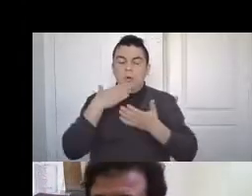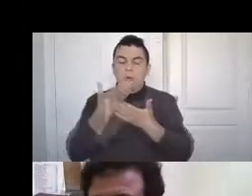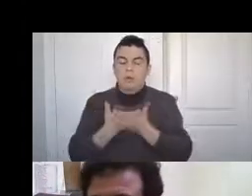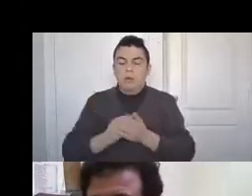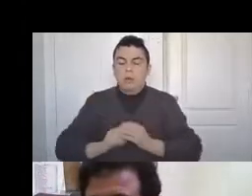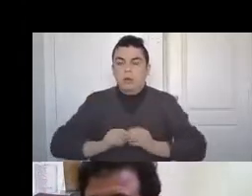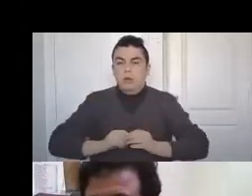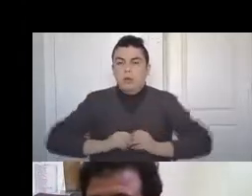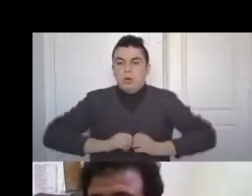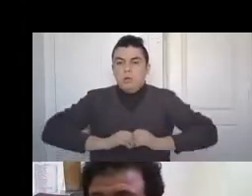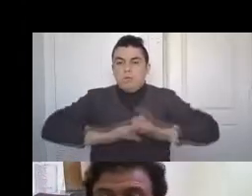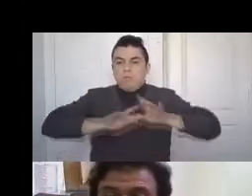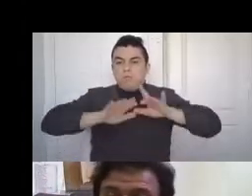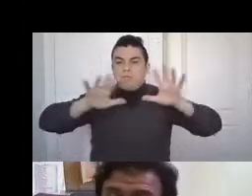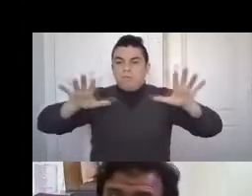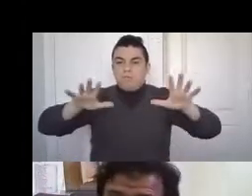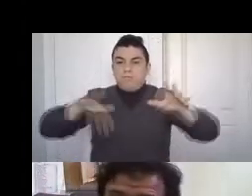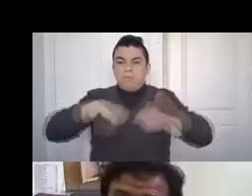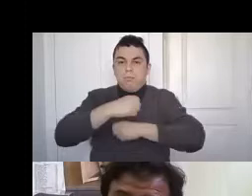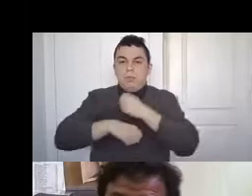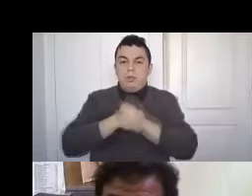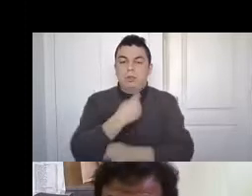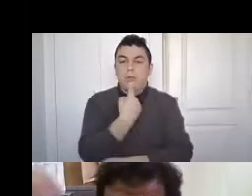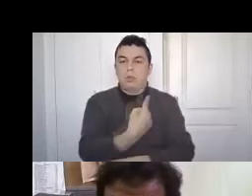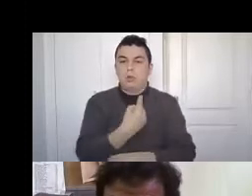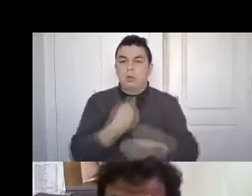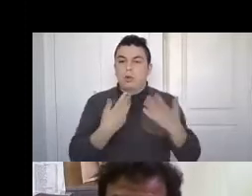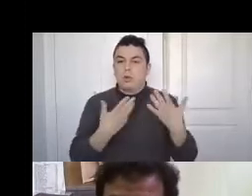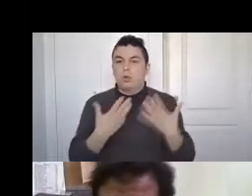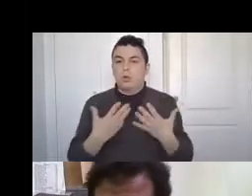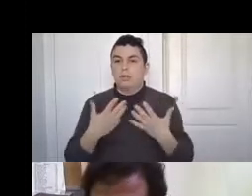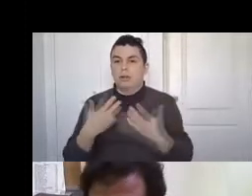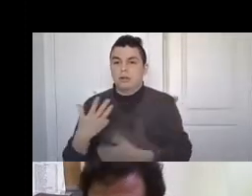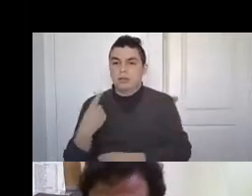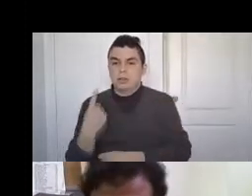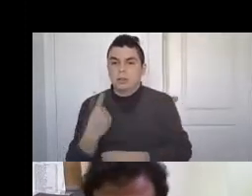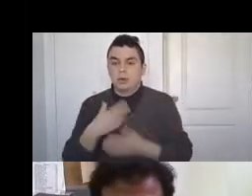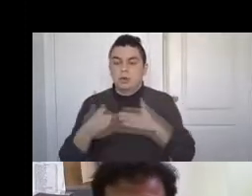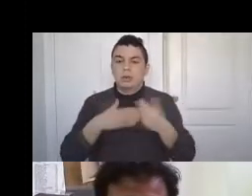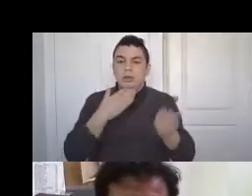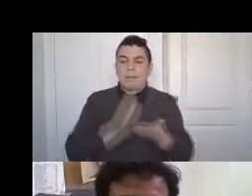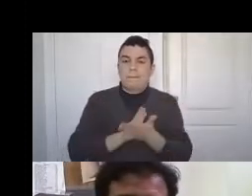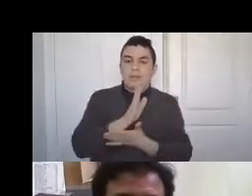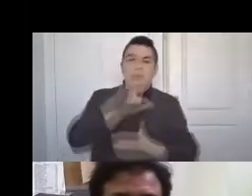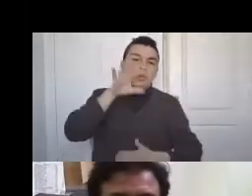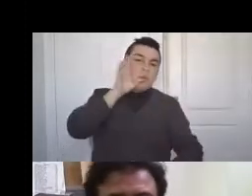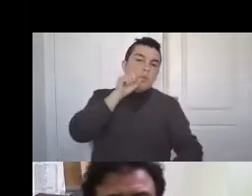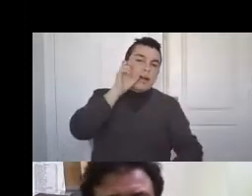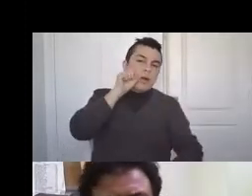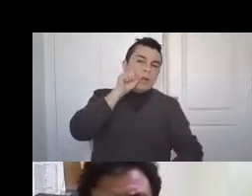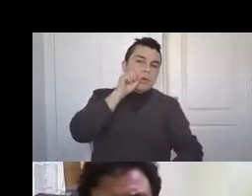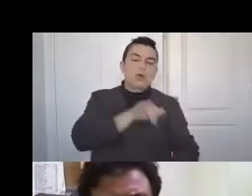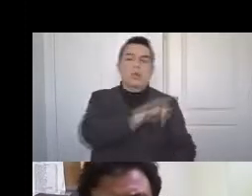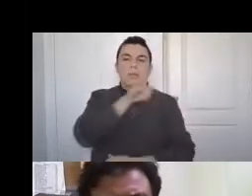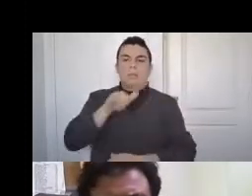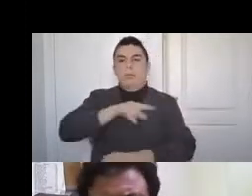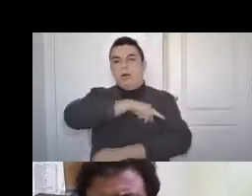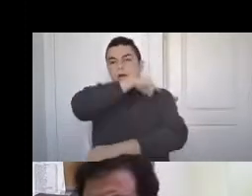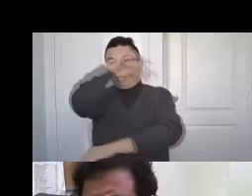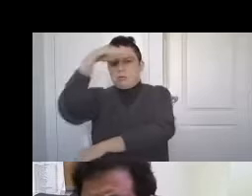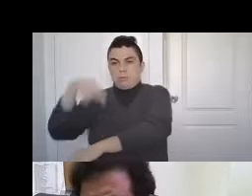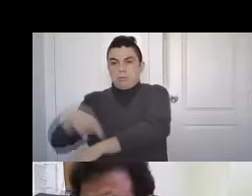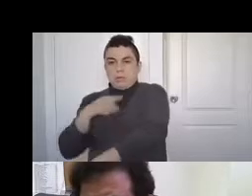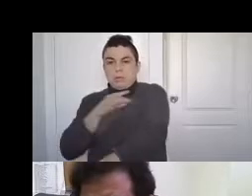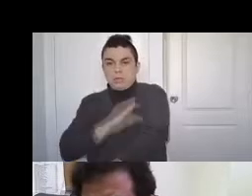cólera, ¿cierto?, en 1991, que vino del Perú, ¿cierto?, y bajó hacia nuestro país. Y no